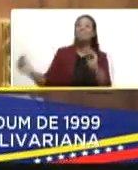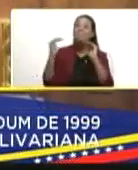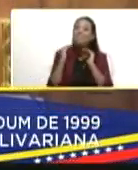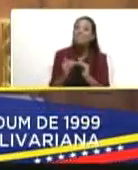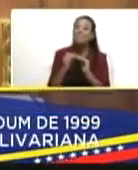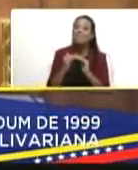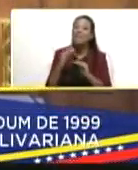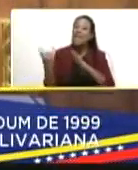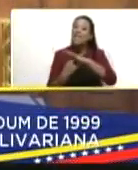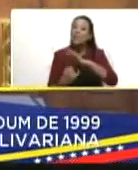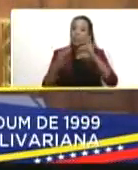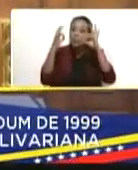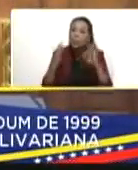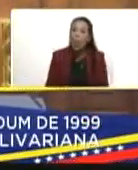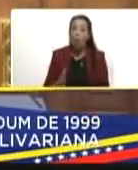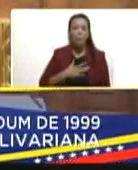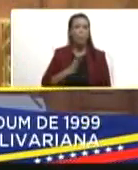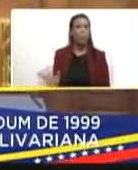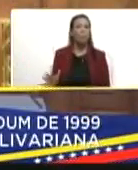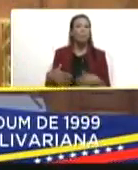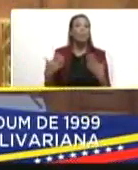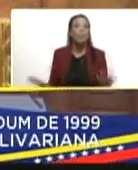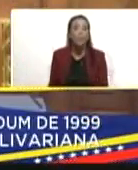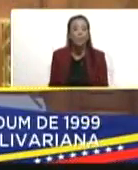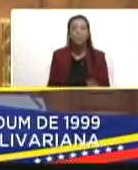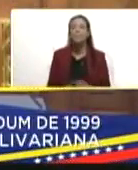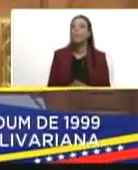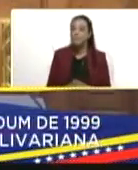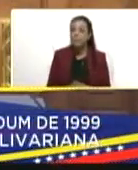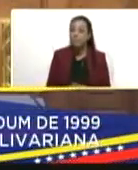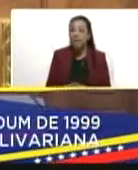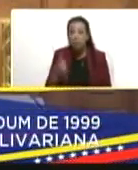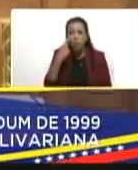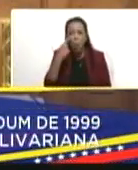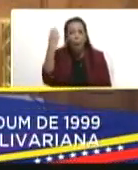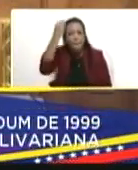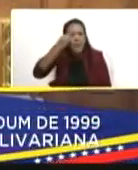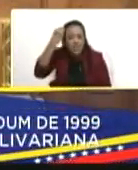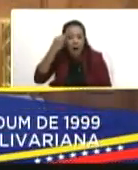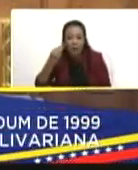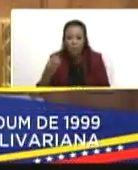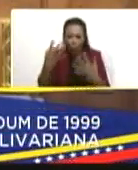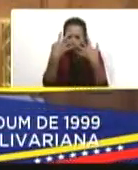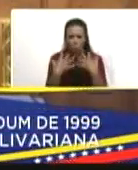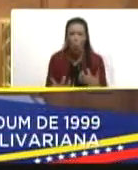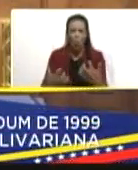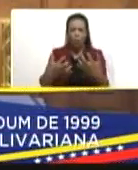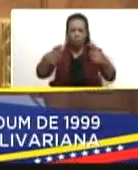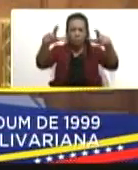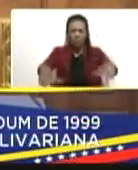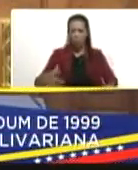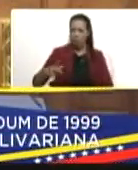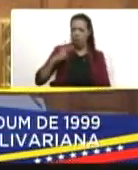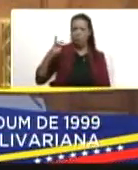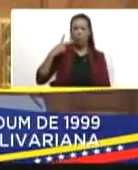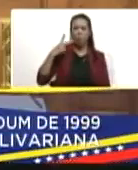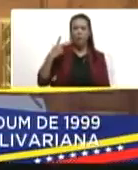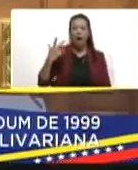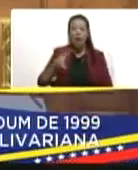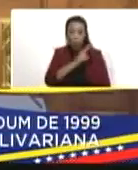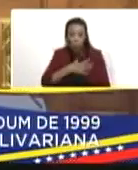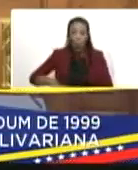institución ni mucho menos el solo hecho de que estemos hoy aquí en nuestra